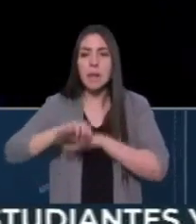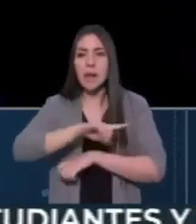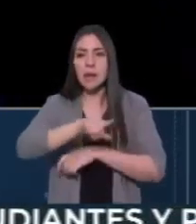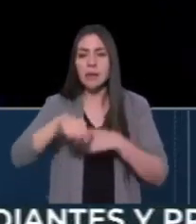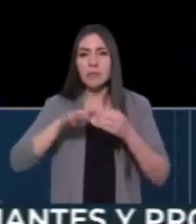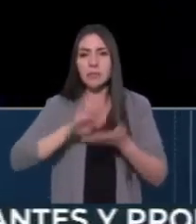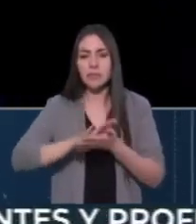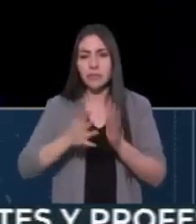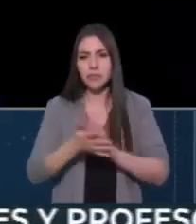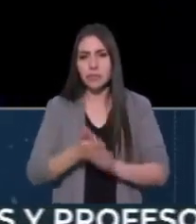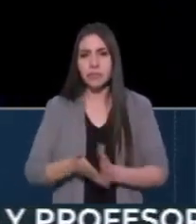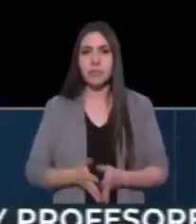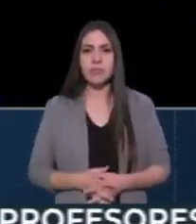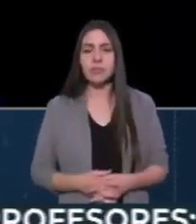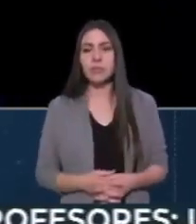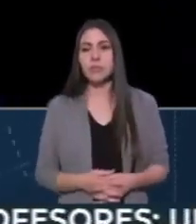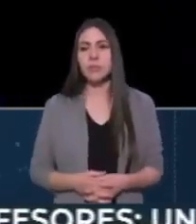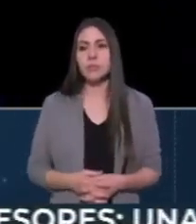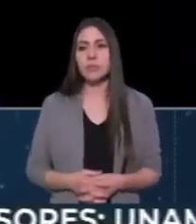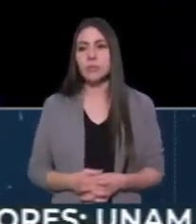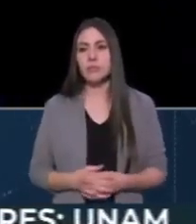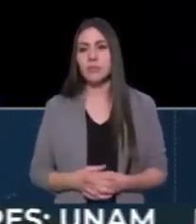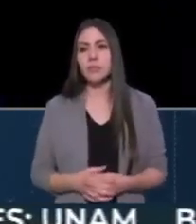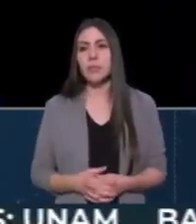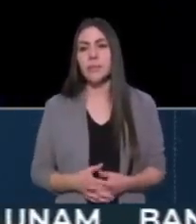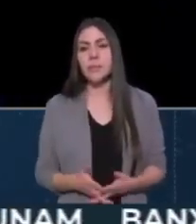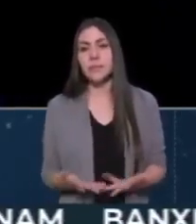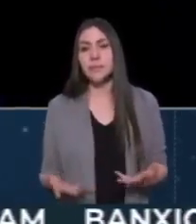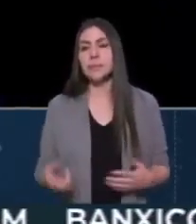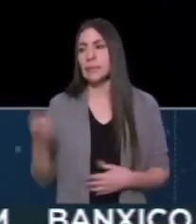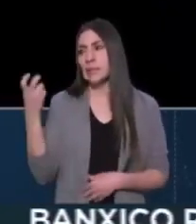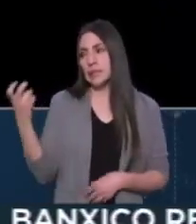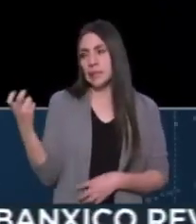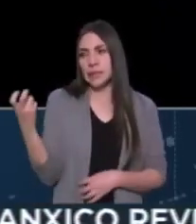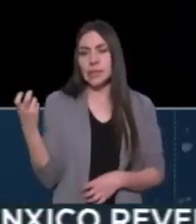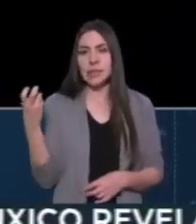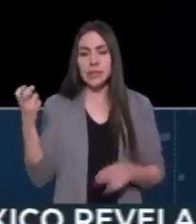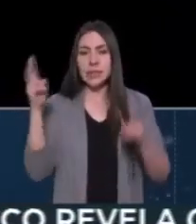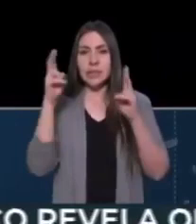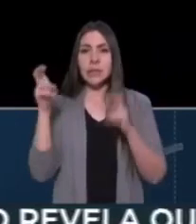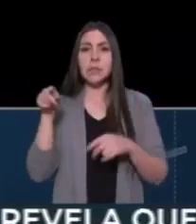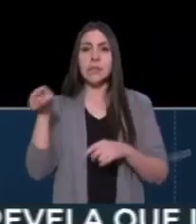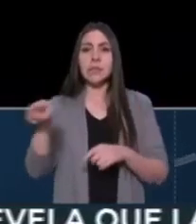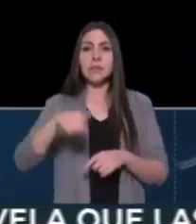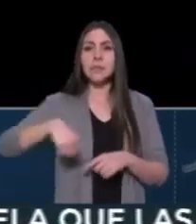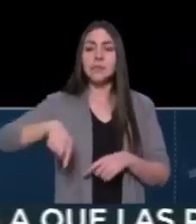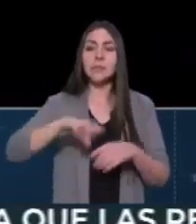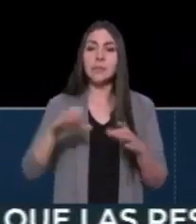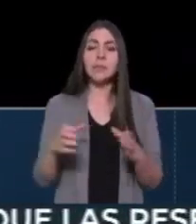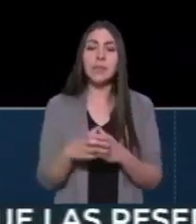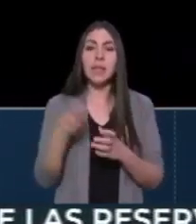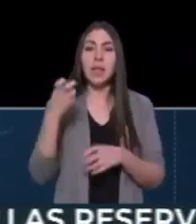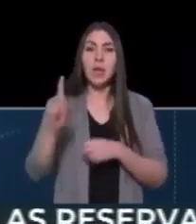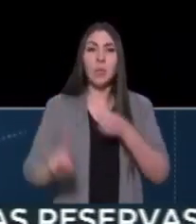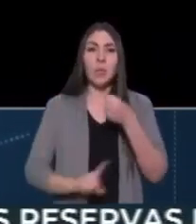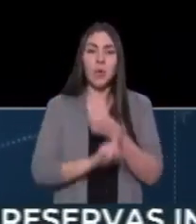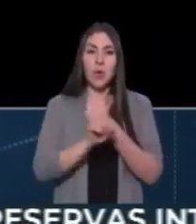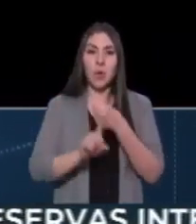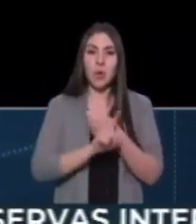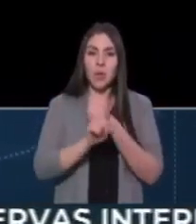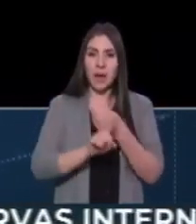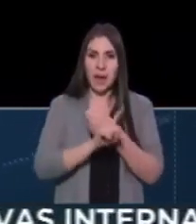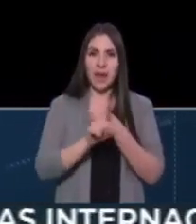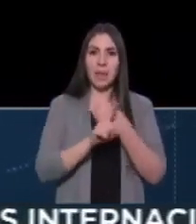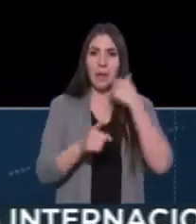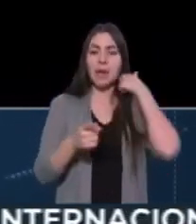es que ese es justo el tema, porque digamos que se está atacando el problema dentro de un poder